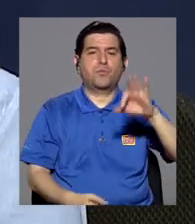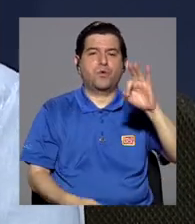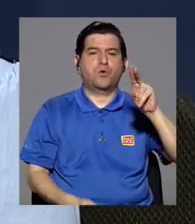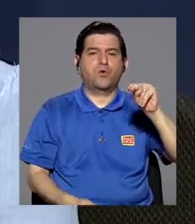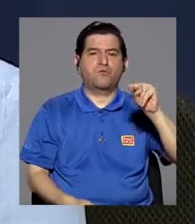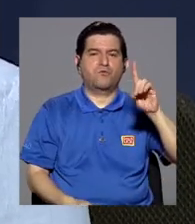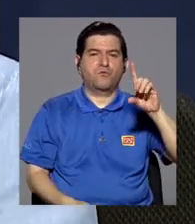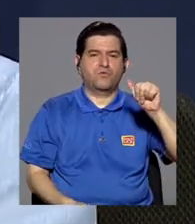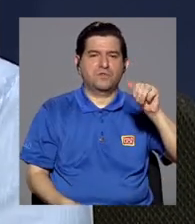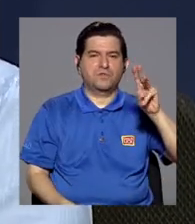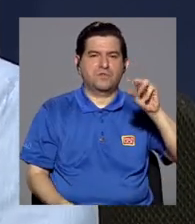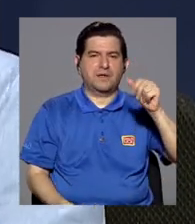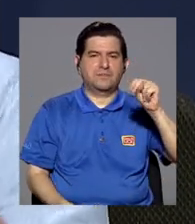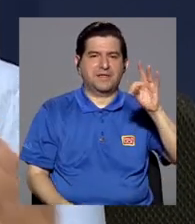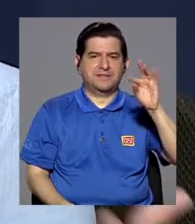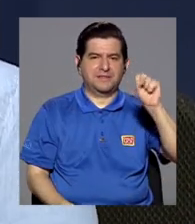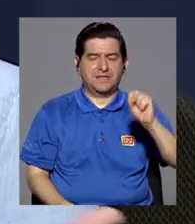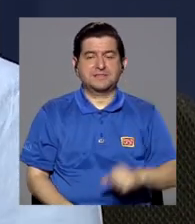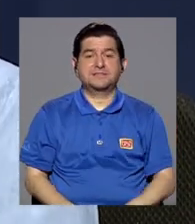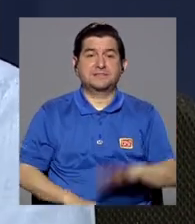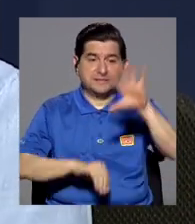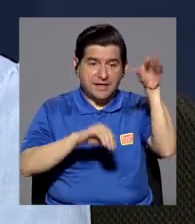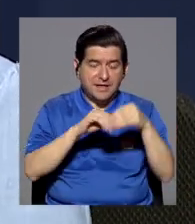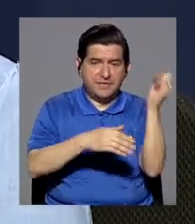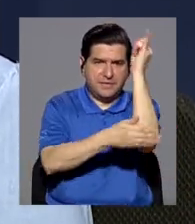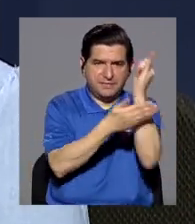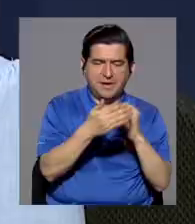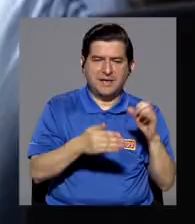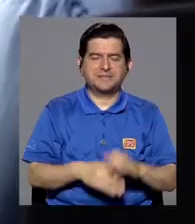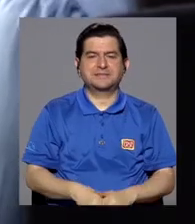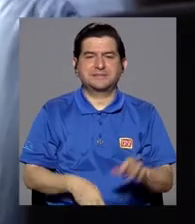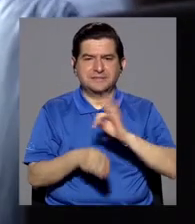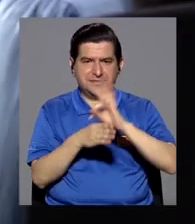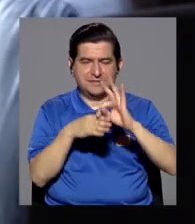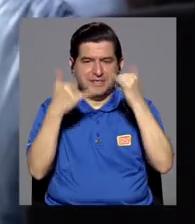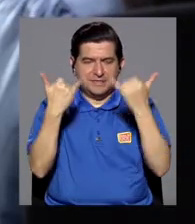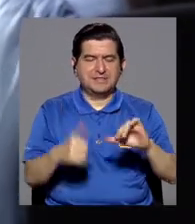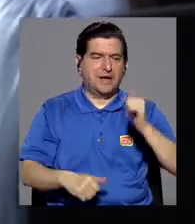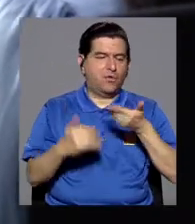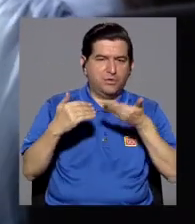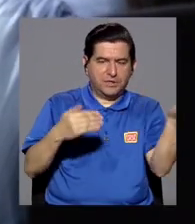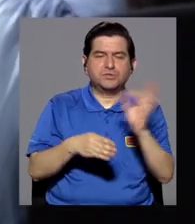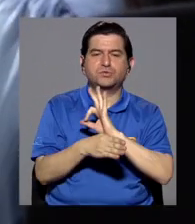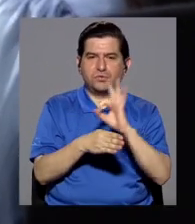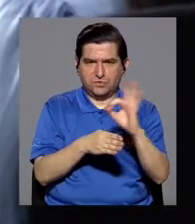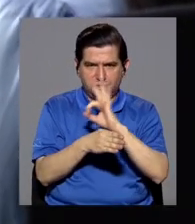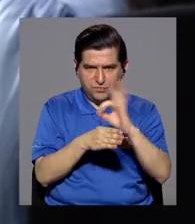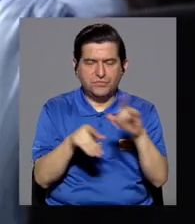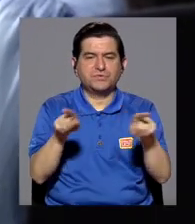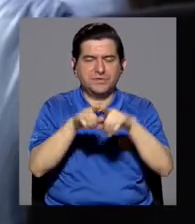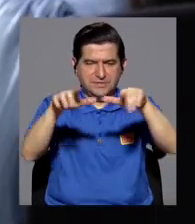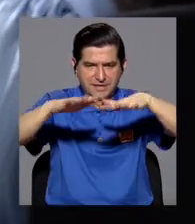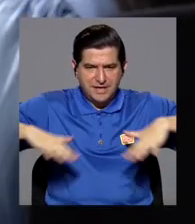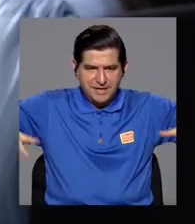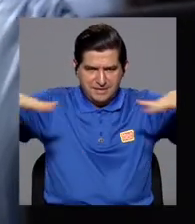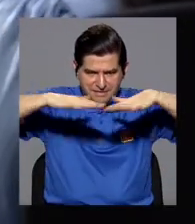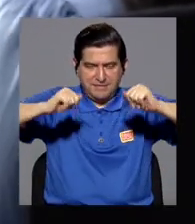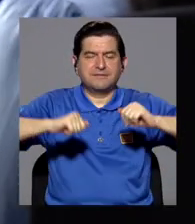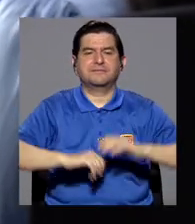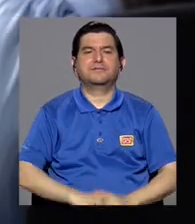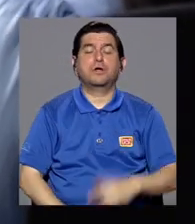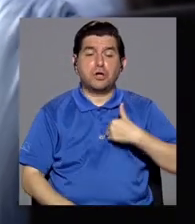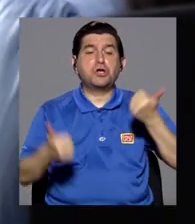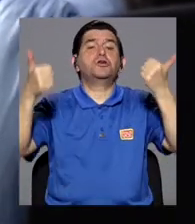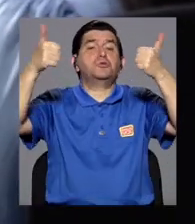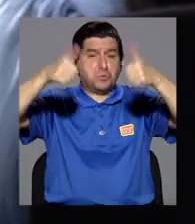unas casitas de escucha en el cual además de arteterapia han hecho otras cosas que ya están funcionando en estos espacios y si